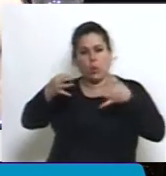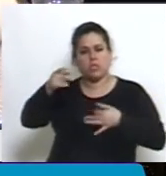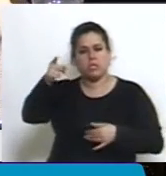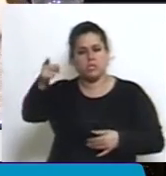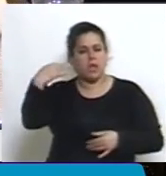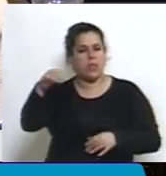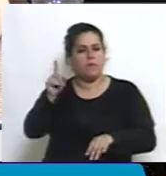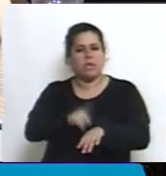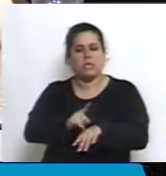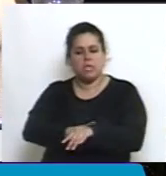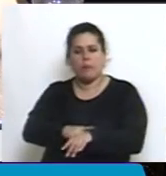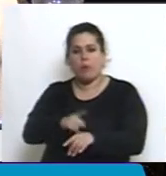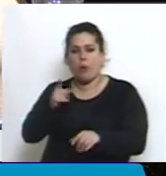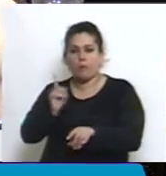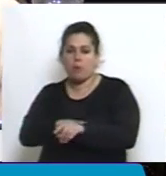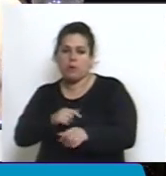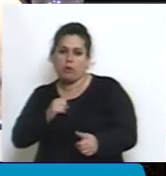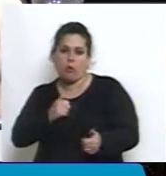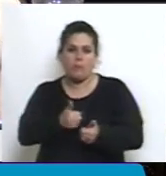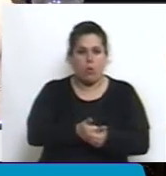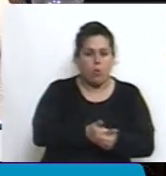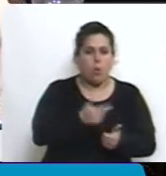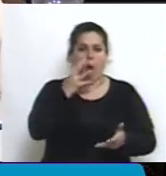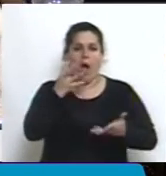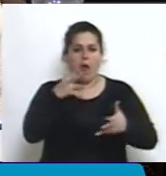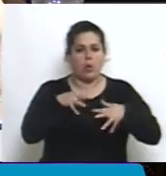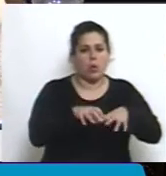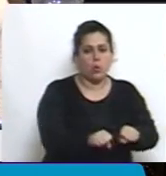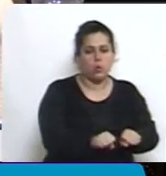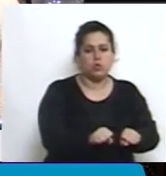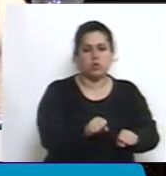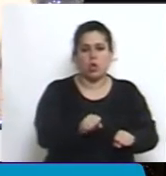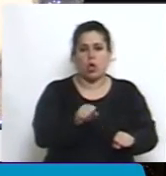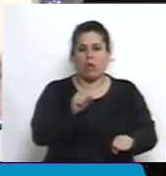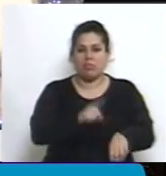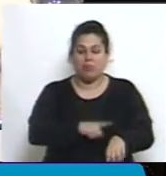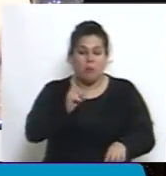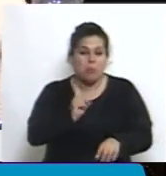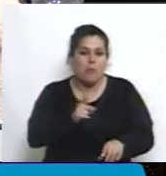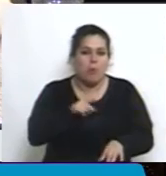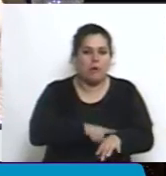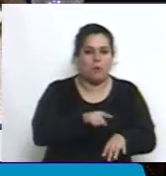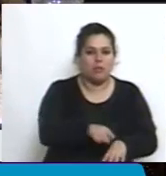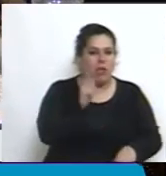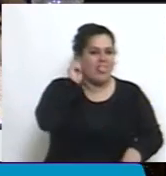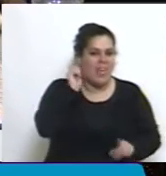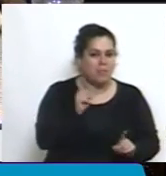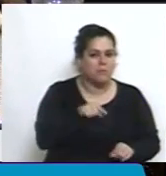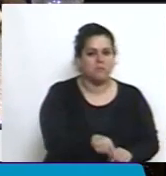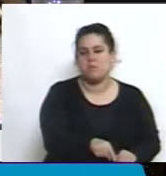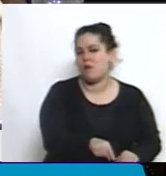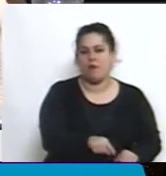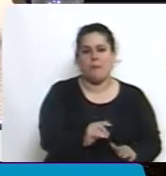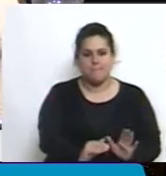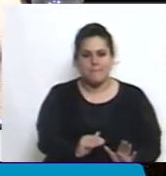al tiempo del daño producido a la víctima. Y este tiempo no necesariamente es esa edad.